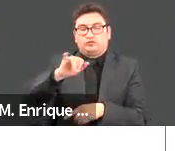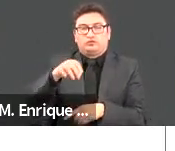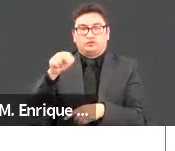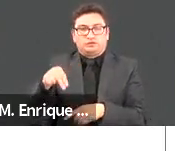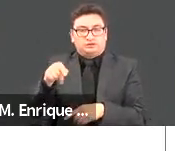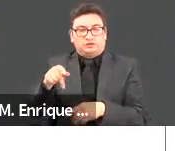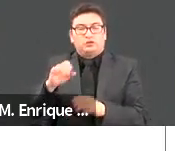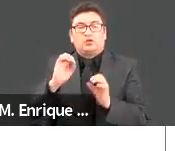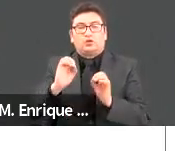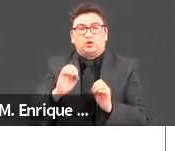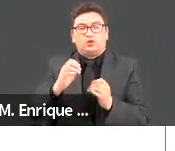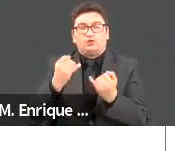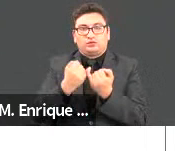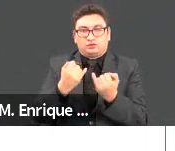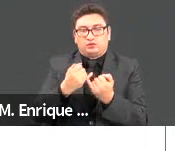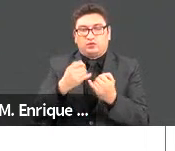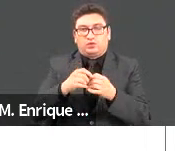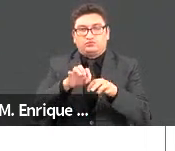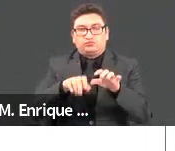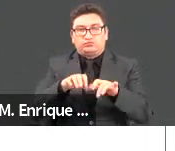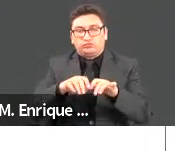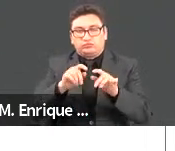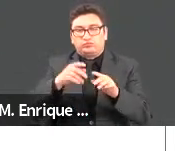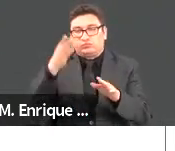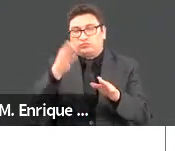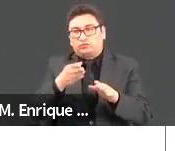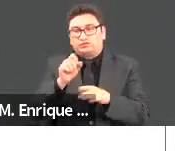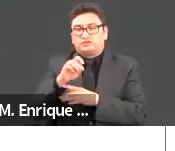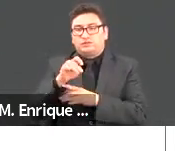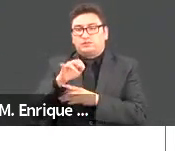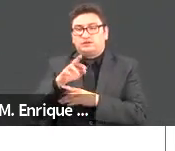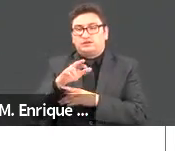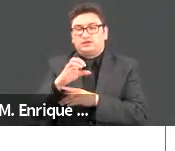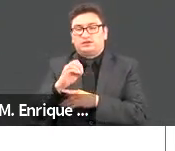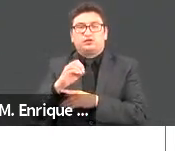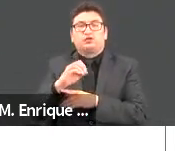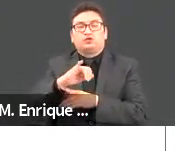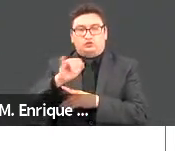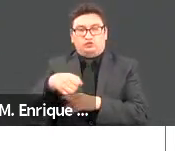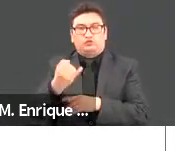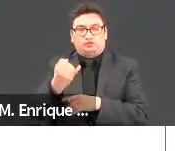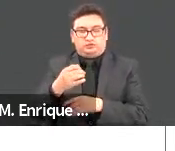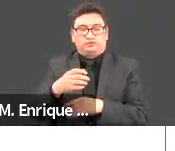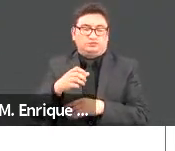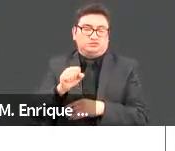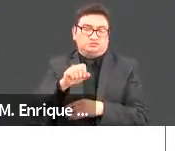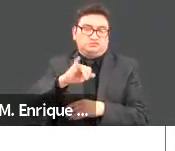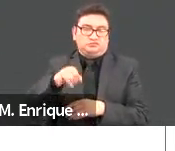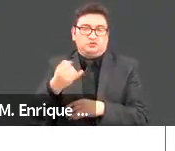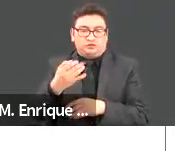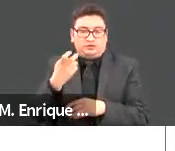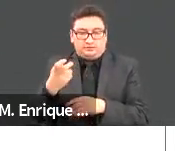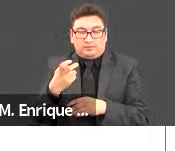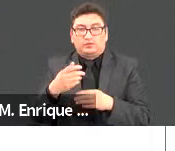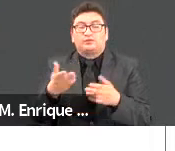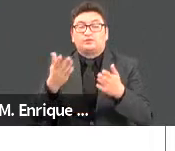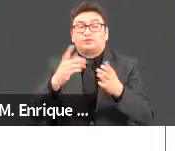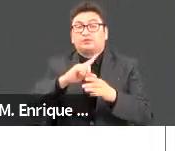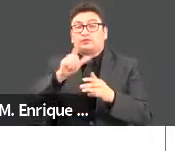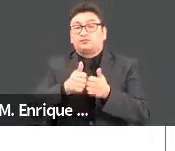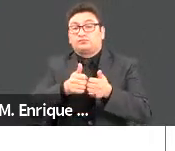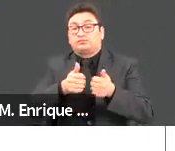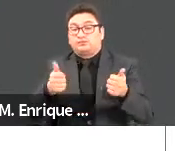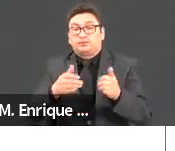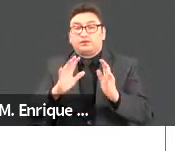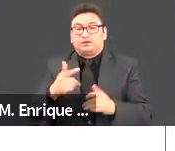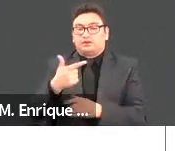entrando directamente al apartado de semanario judicial. Bien, dicho lo anterior, la Gaceta